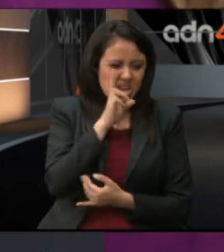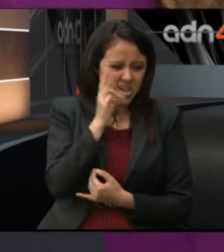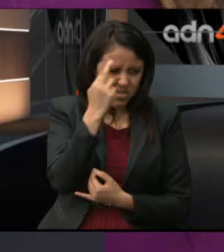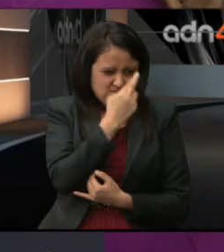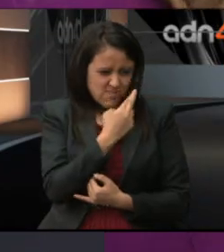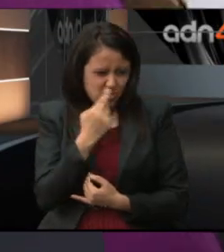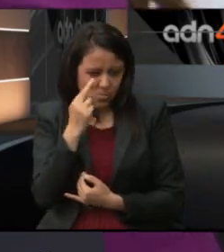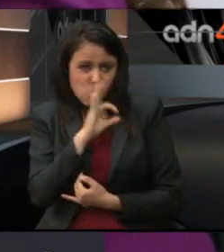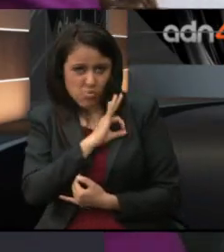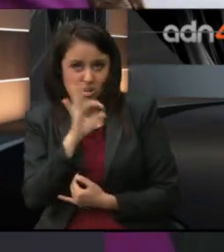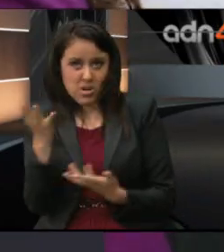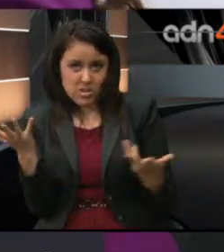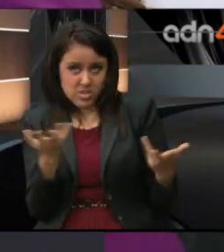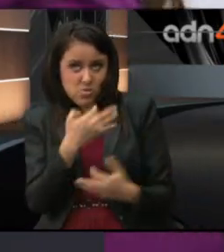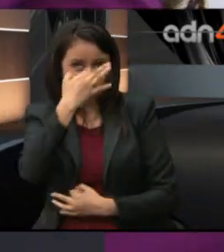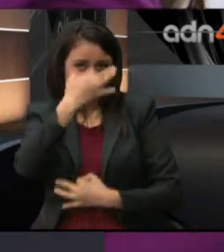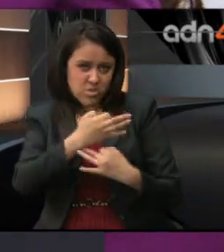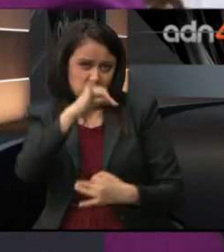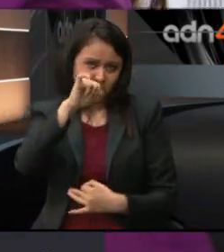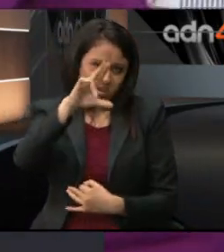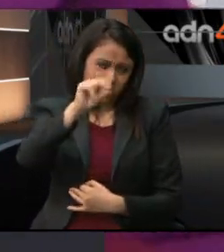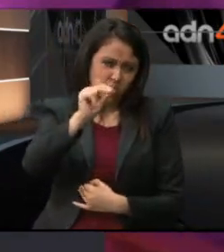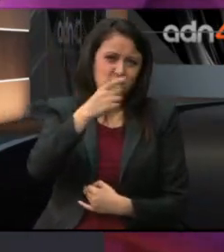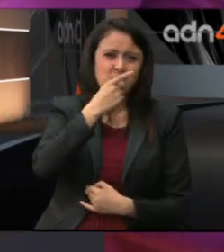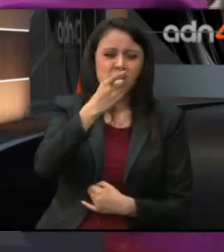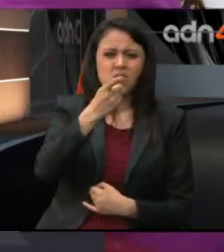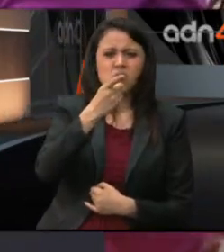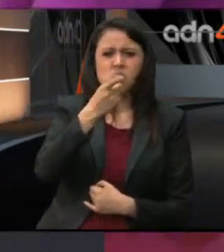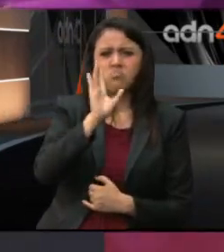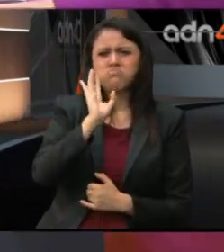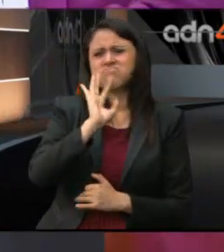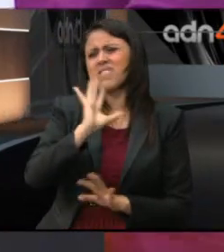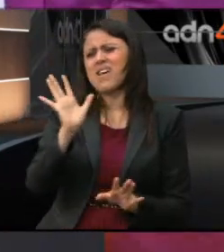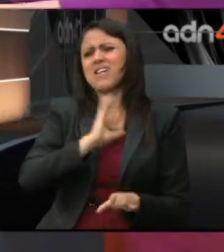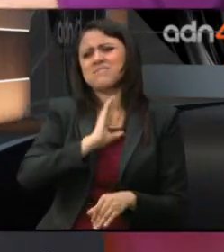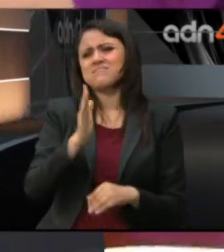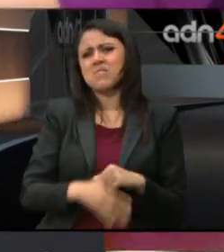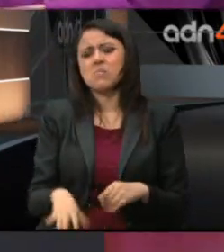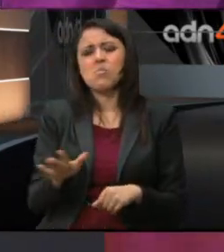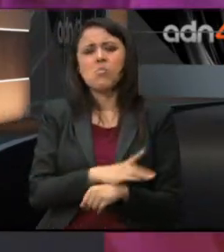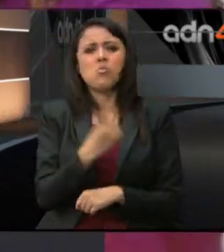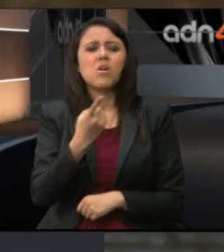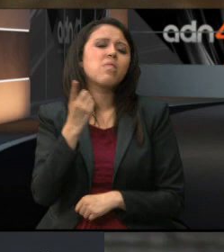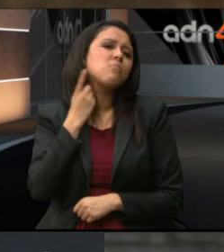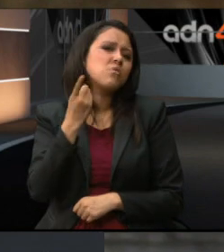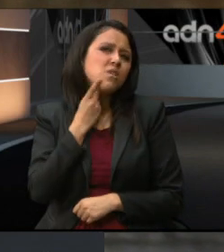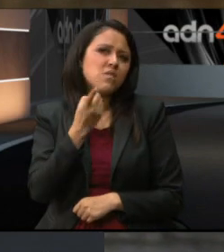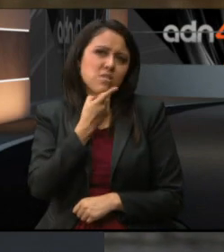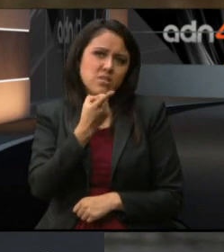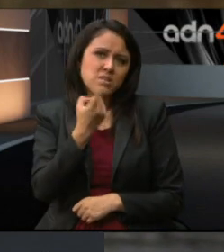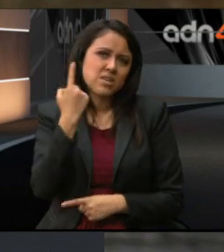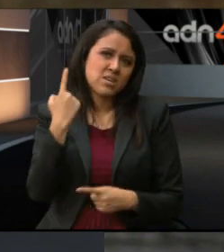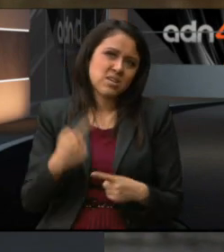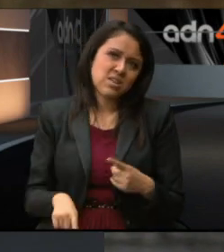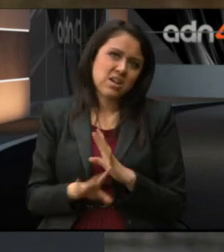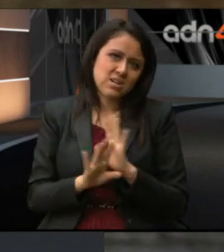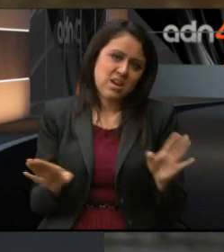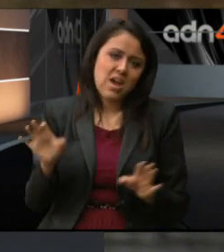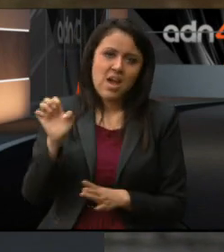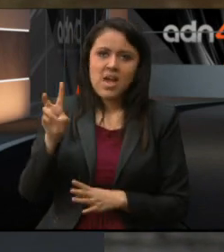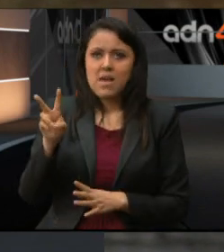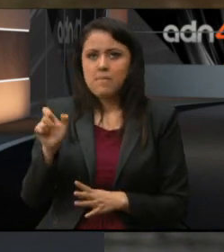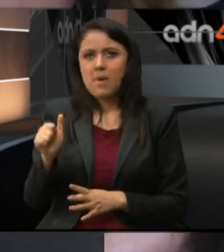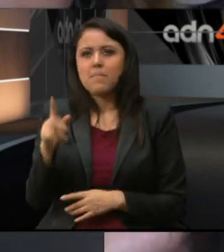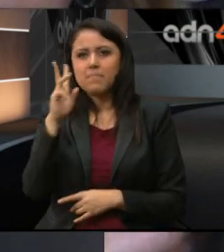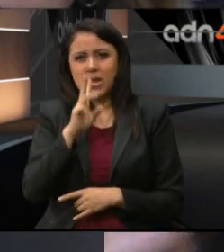si proceden o no los juicios políticos decidió, bueno, pues cerrar el caso porque los diputados locales ya le habían quitado el fuero a Eva Cadena. Vamos